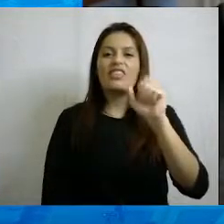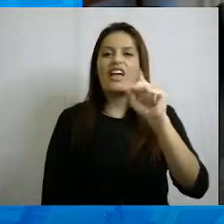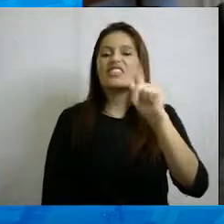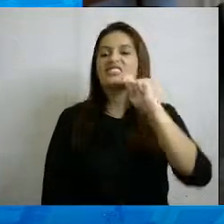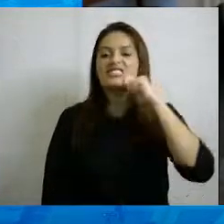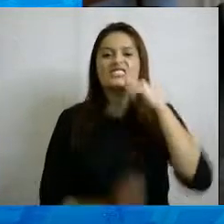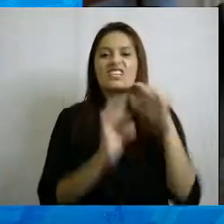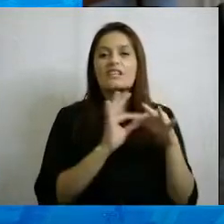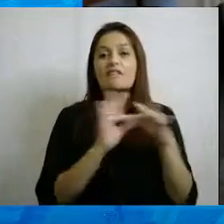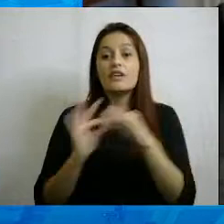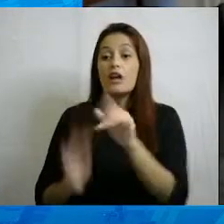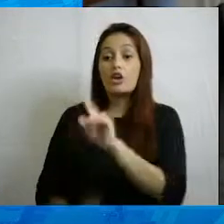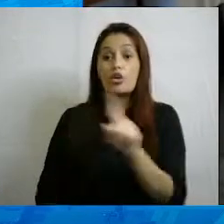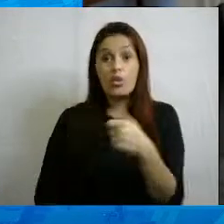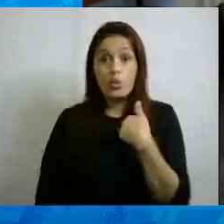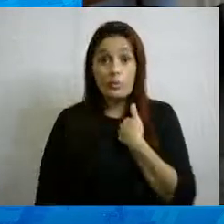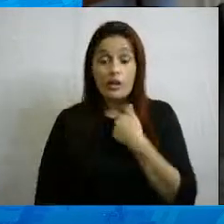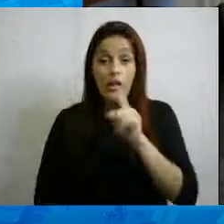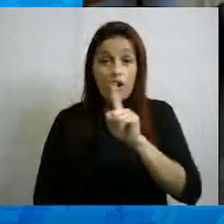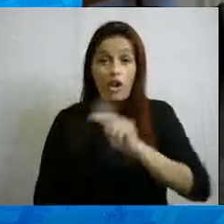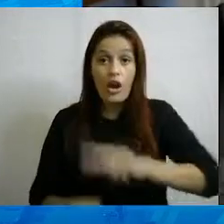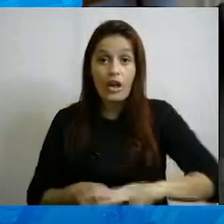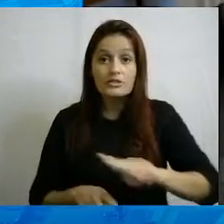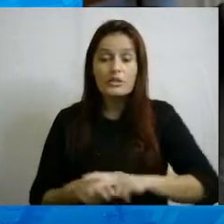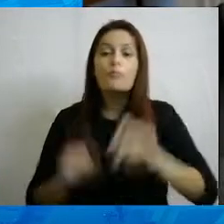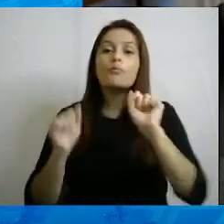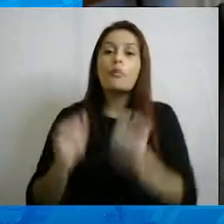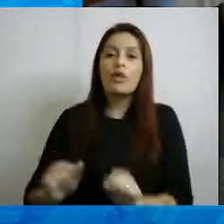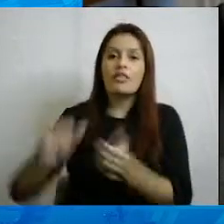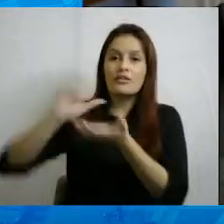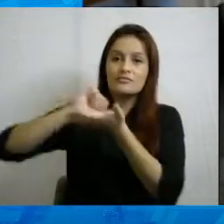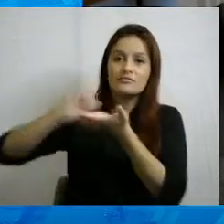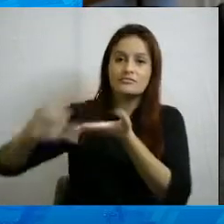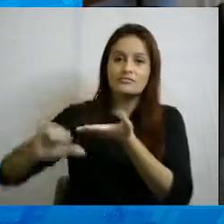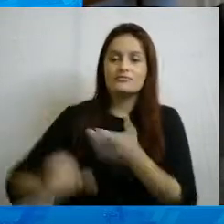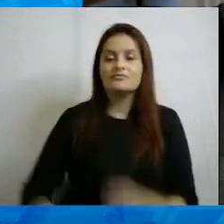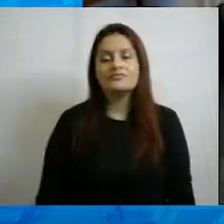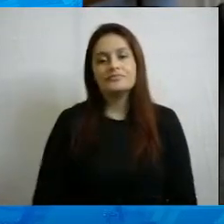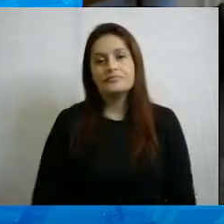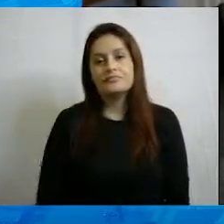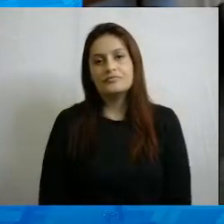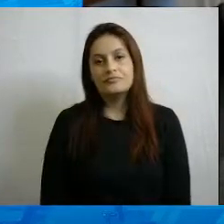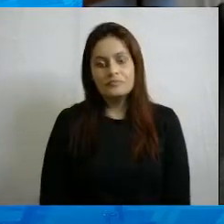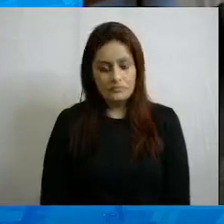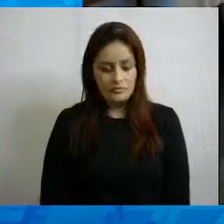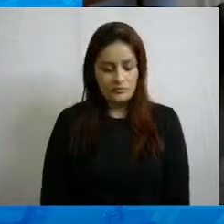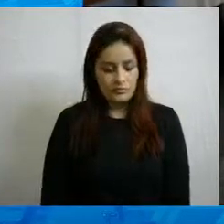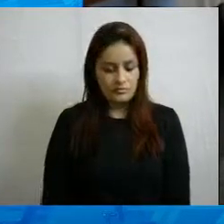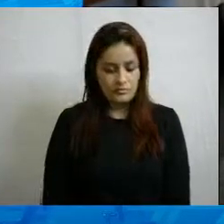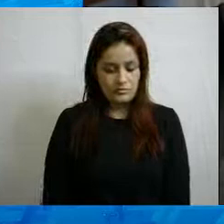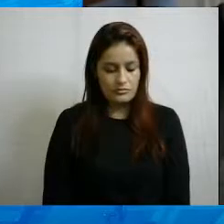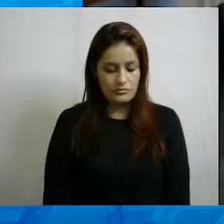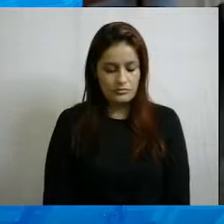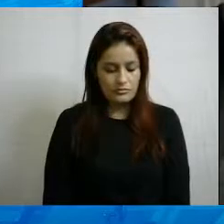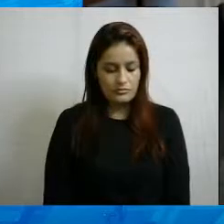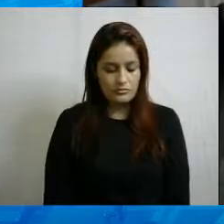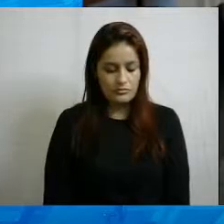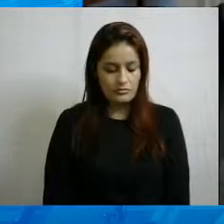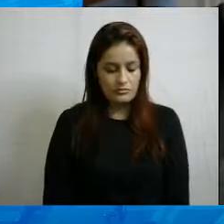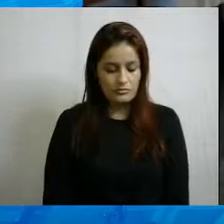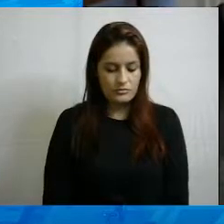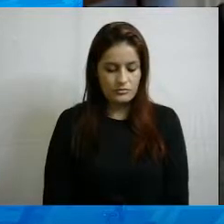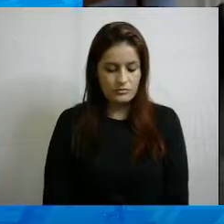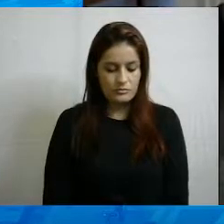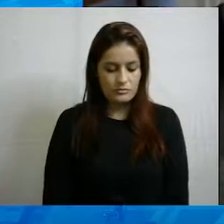para el caso de incumplimiento se puede apercibir con el uso de la fuerza socialmente